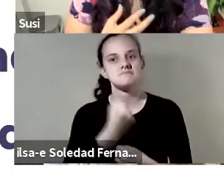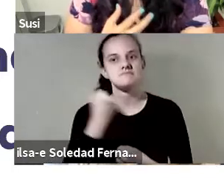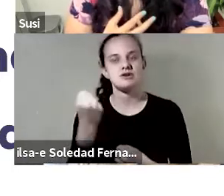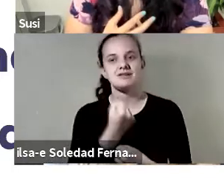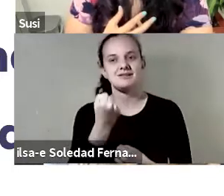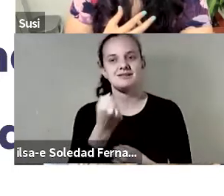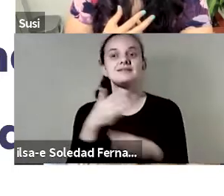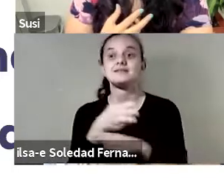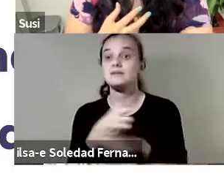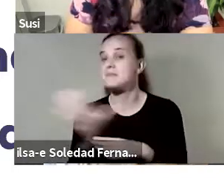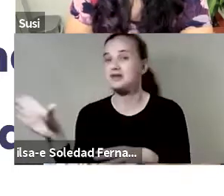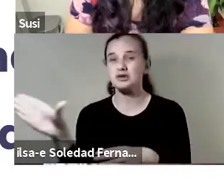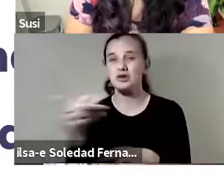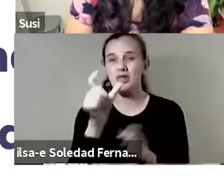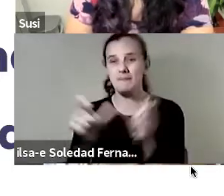en el mundo digital.